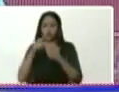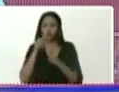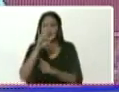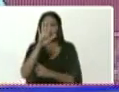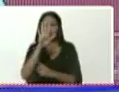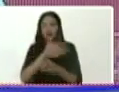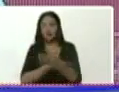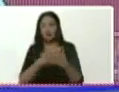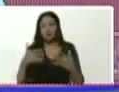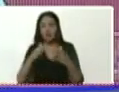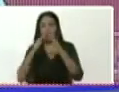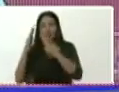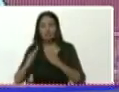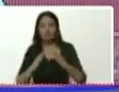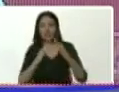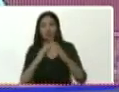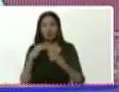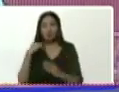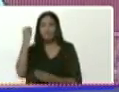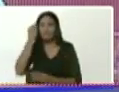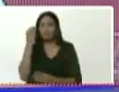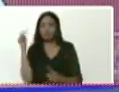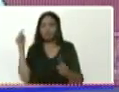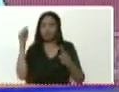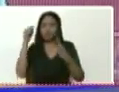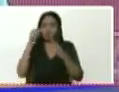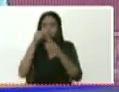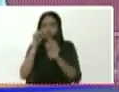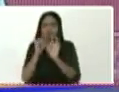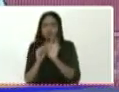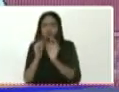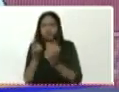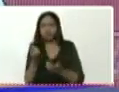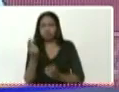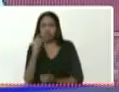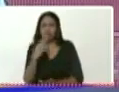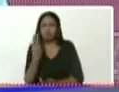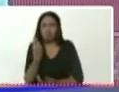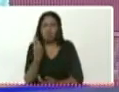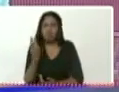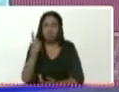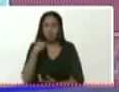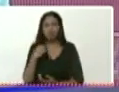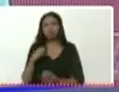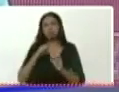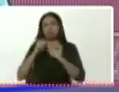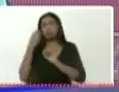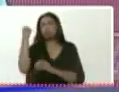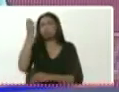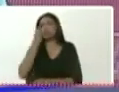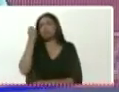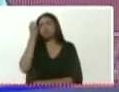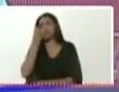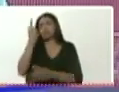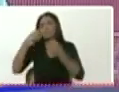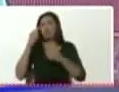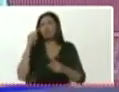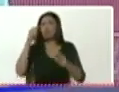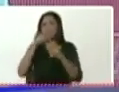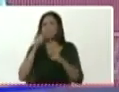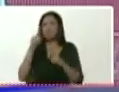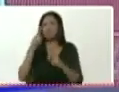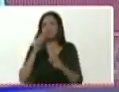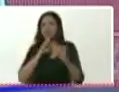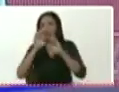5 millones de viviendas. Yo creo que es una meta baja, lo sigo pensando. De todas maneras, esa meta se está